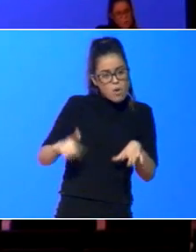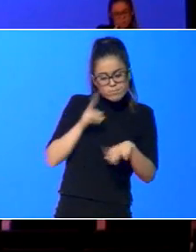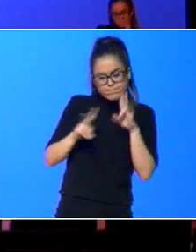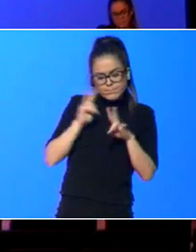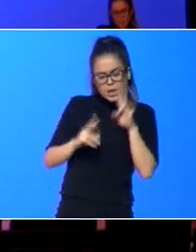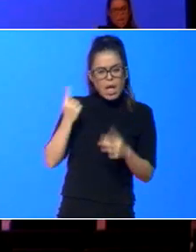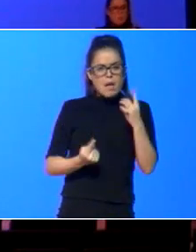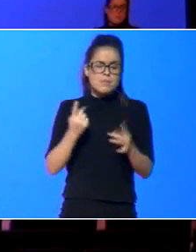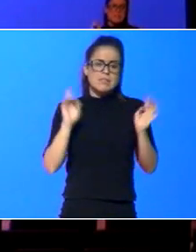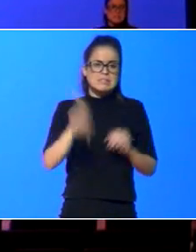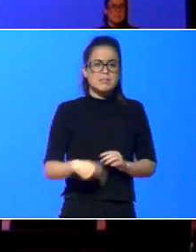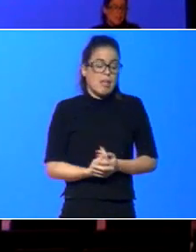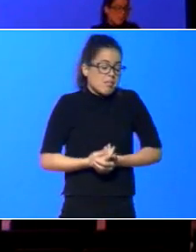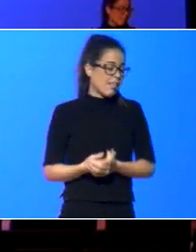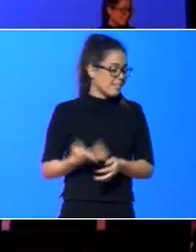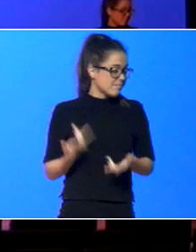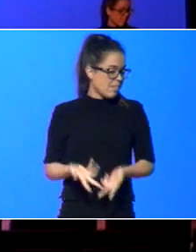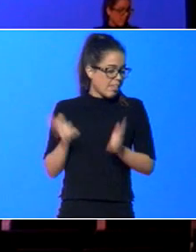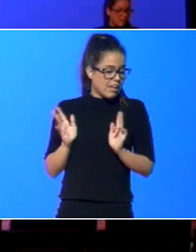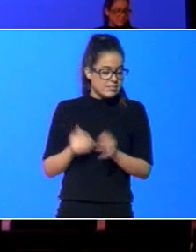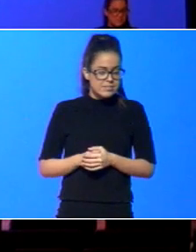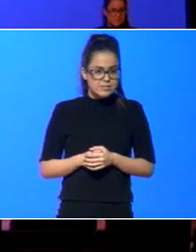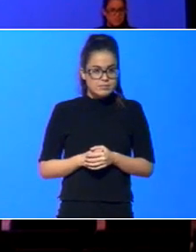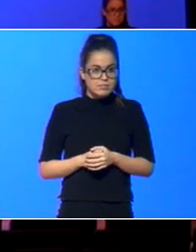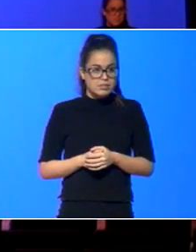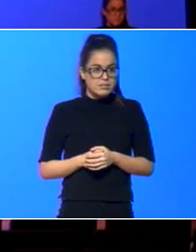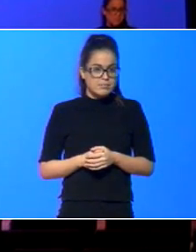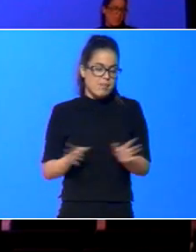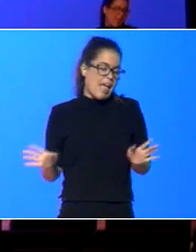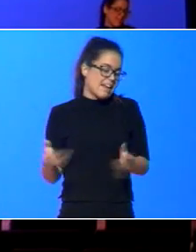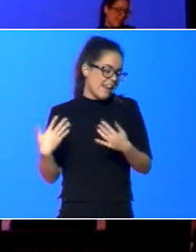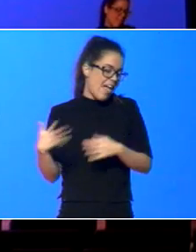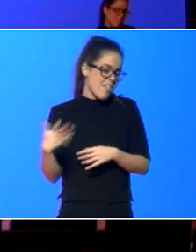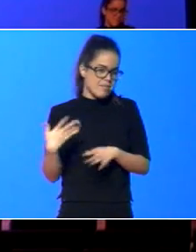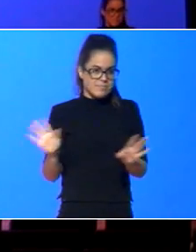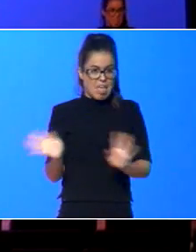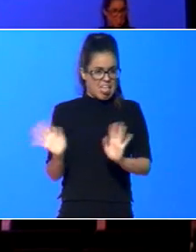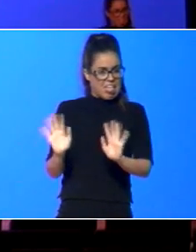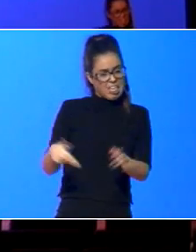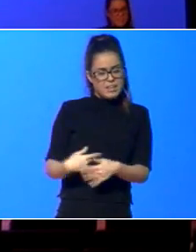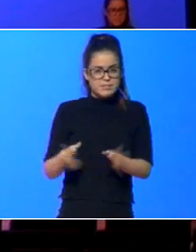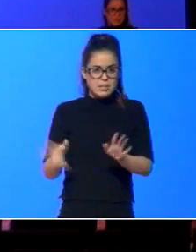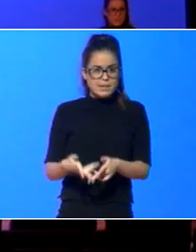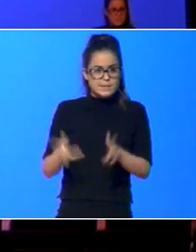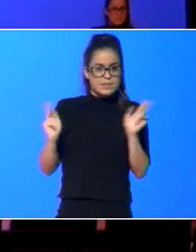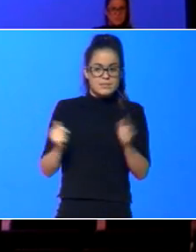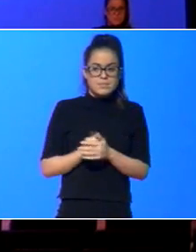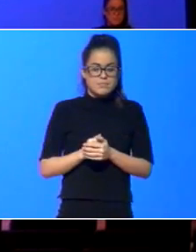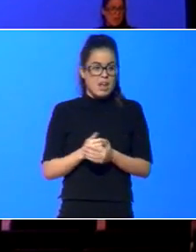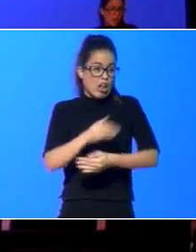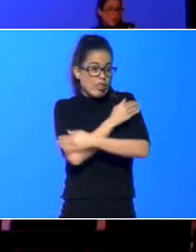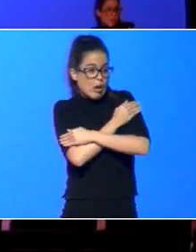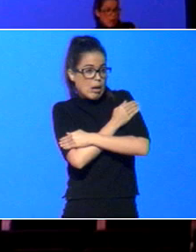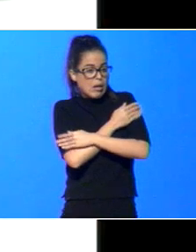hasta les, bueno, pues déjale, porque este total, este pues bueno, ha hecho esto, bueno, no pasa nada, bueno, pues déjale, pues me ha dado 5 abrazos así que no vienen a cuento,